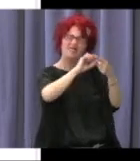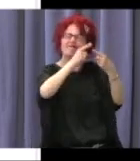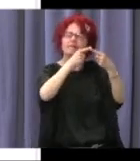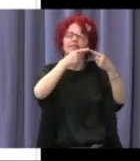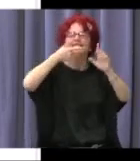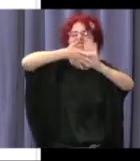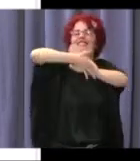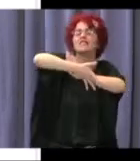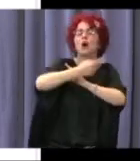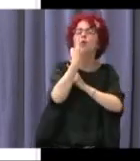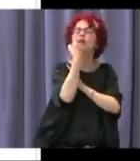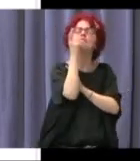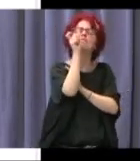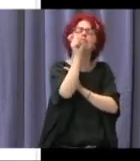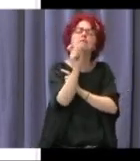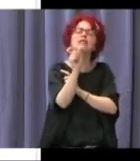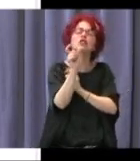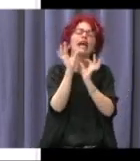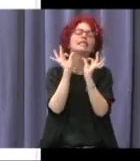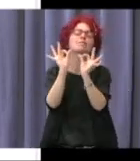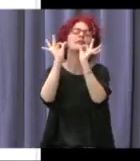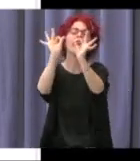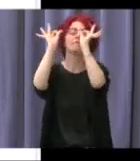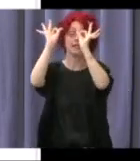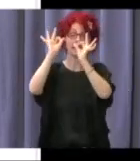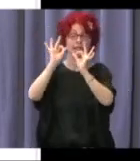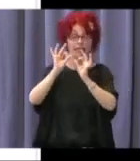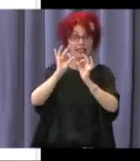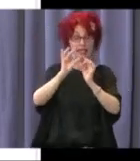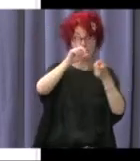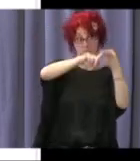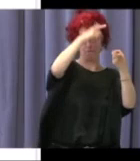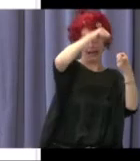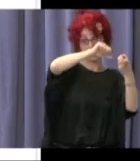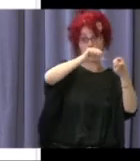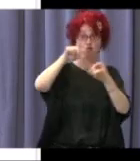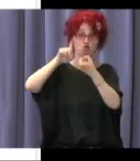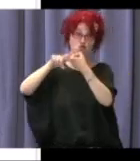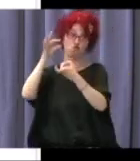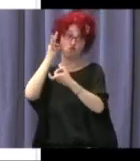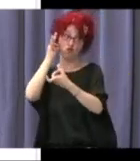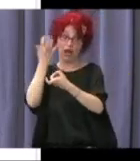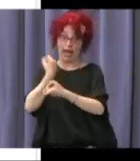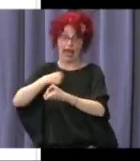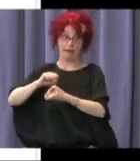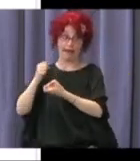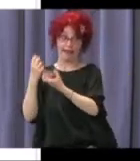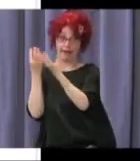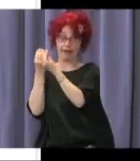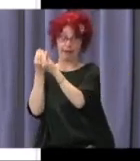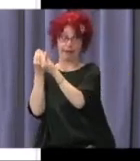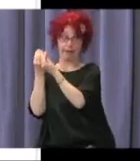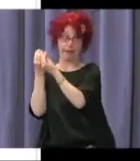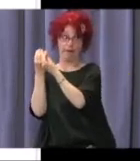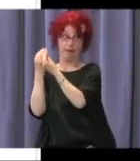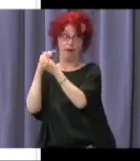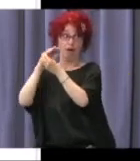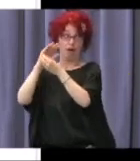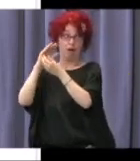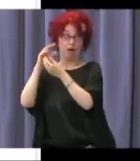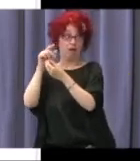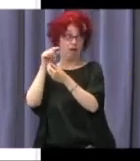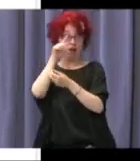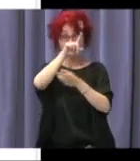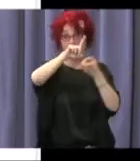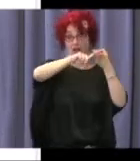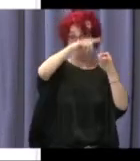persona, especialmente de un marido, que es objeto de infidelidad por parte de su pareja. Ahí lo dejo. Especialmente de un marido.